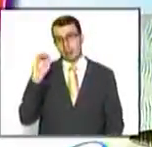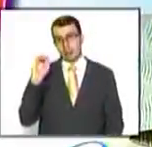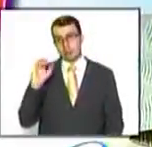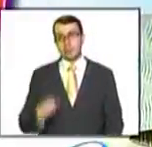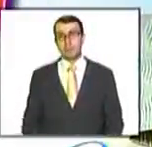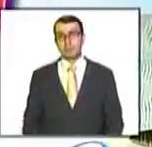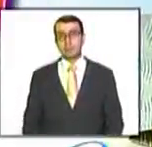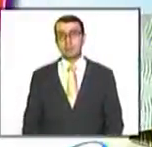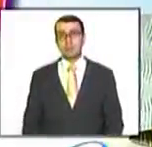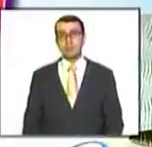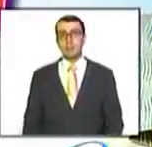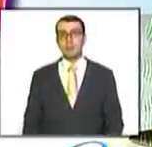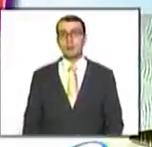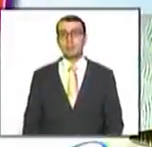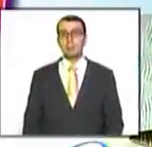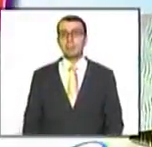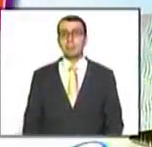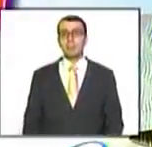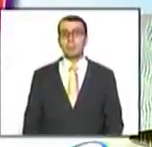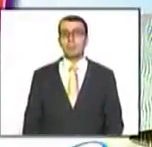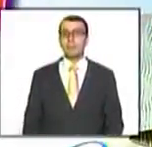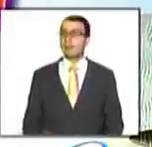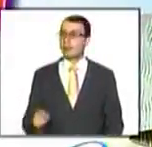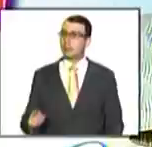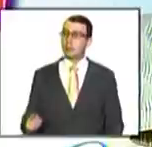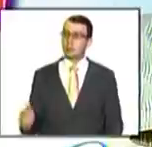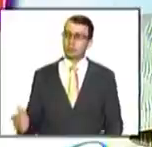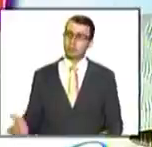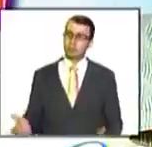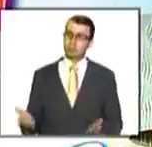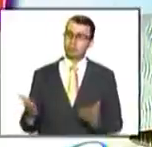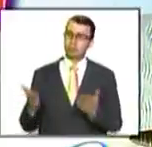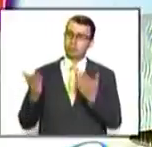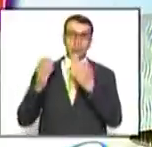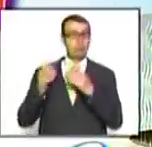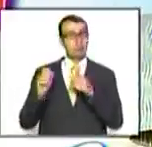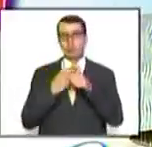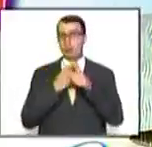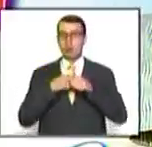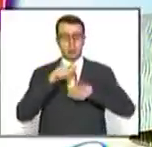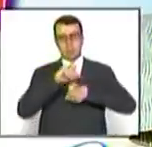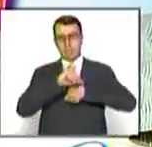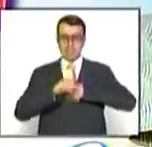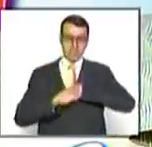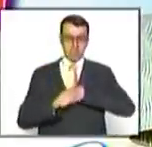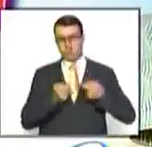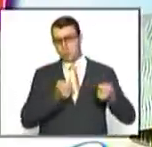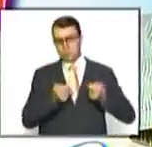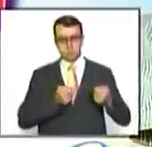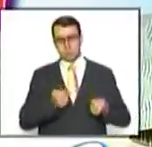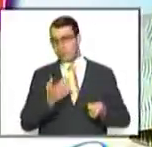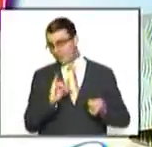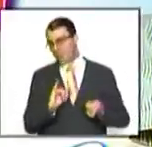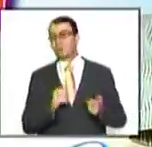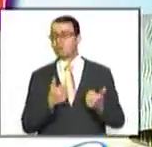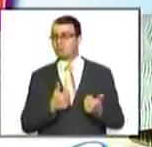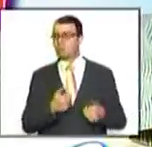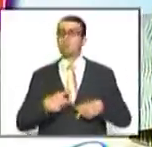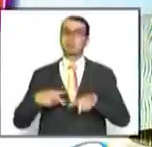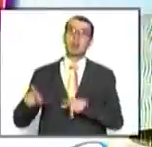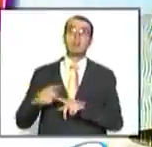Falcao, vemos pues que la recuperación primero quirúrgica y luego están aplicándole